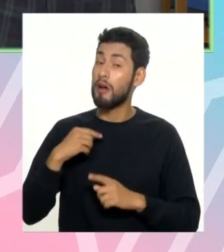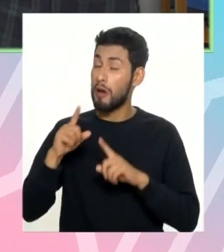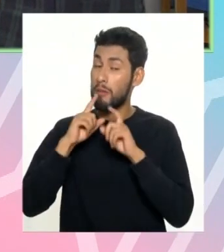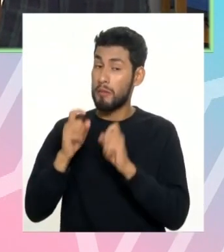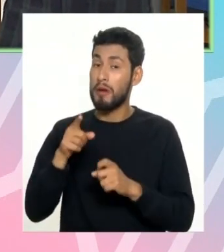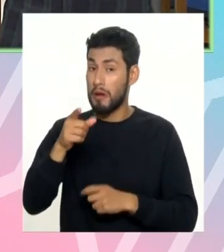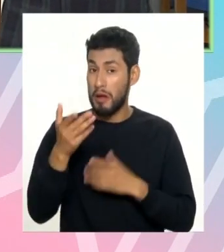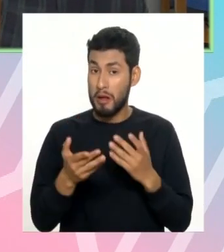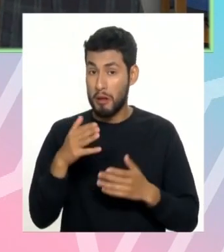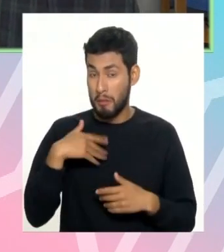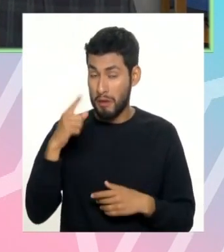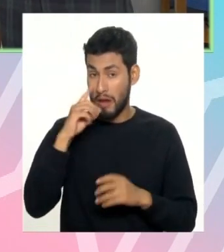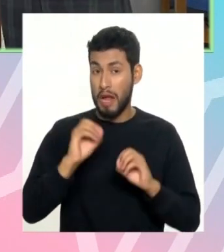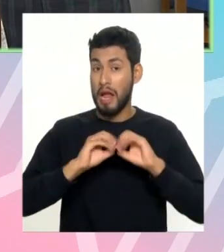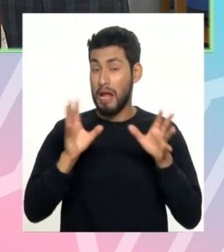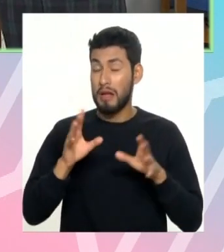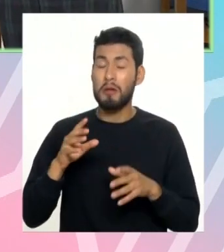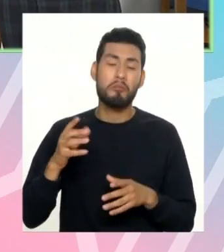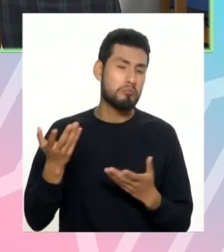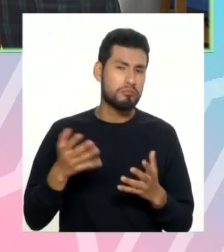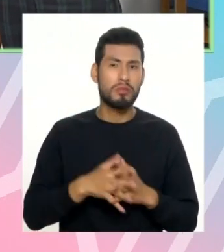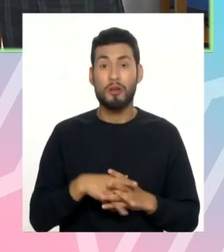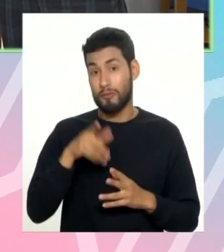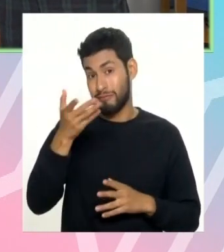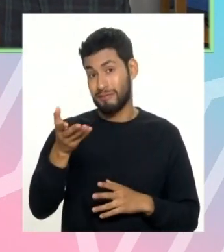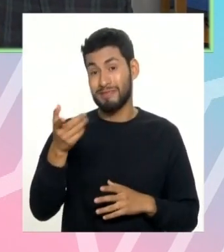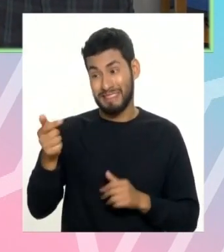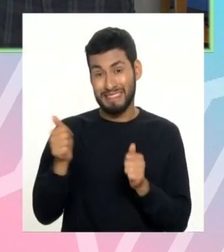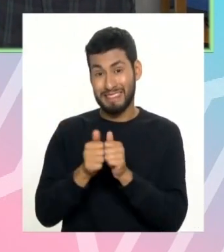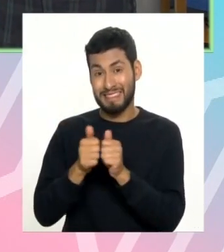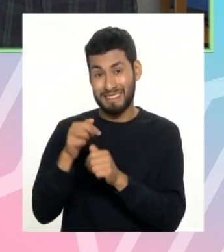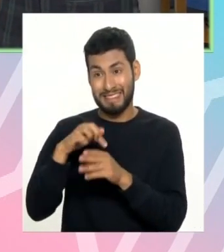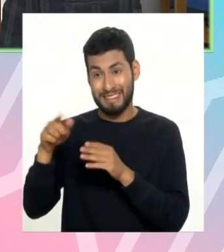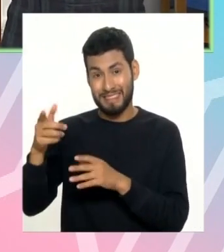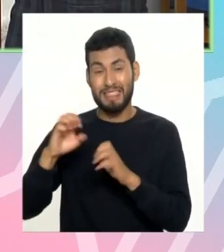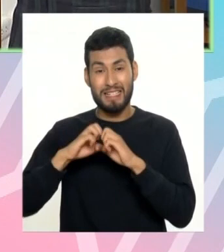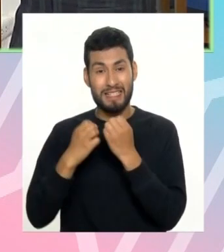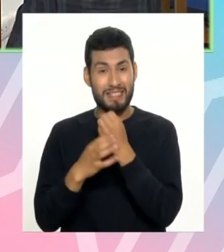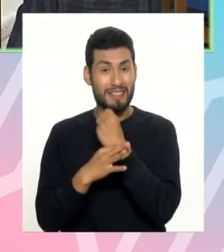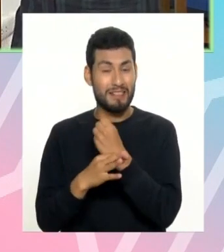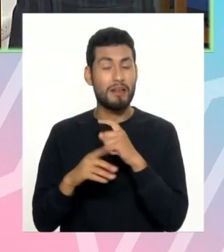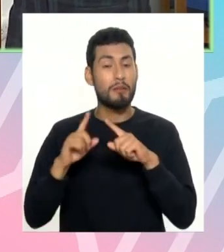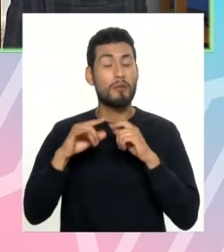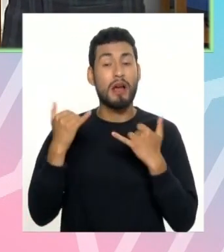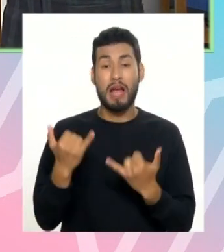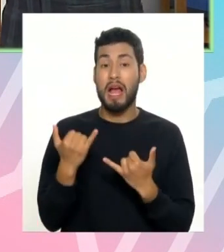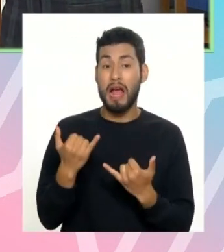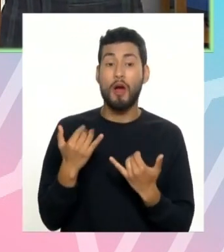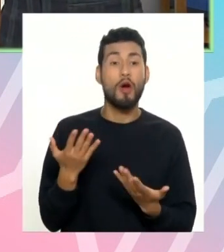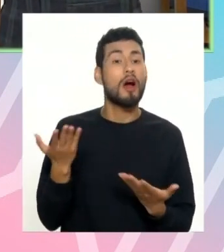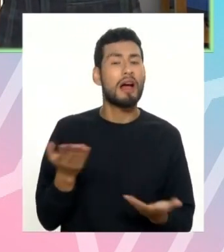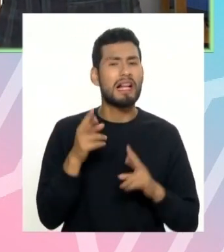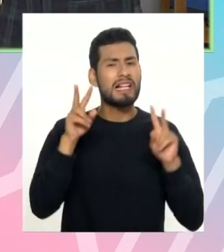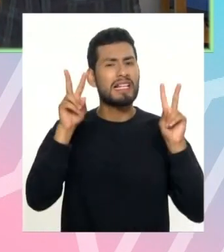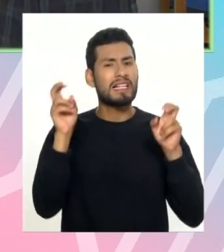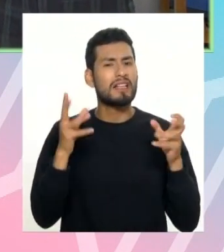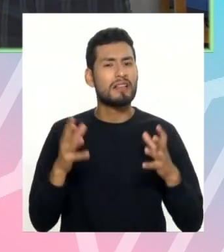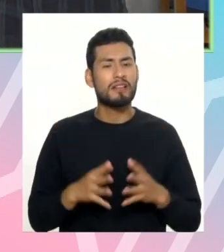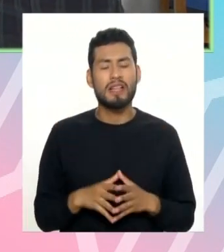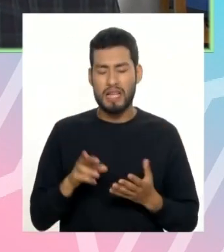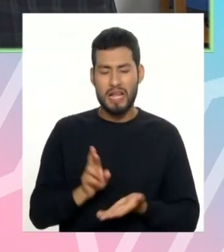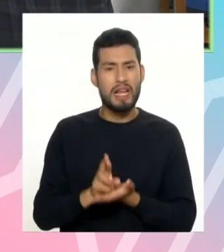ahí, a ver si la pueden ir aclarando, porque bueno, ustedes están juntos ahí en este cuerpo médico. Sin embargo, nosotros vamos a abordar el tema de